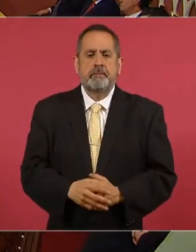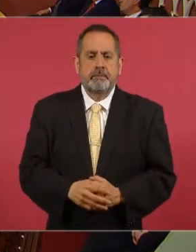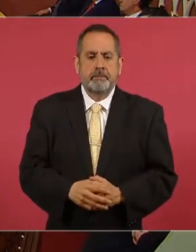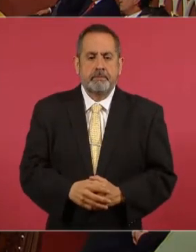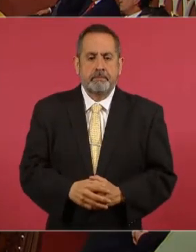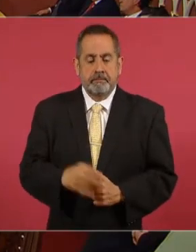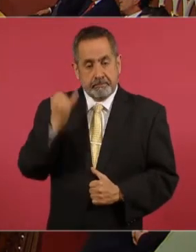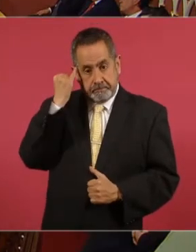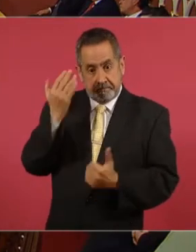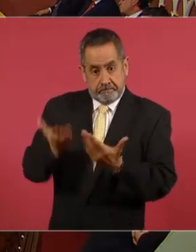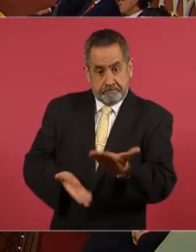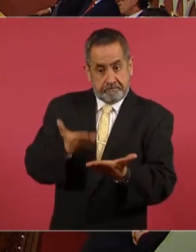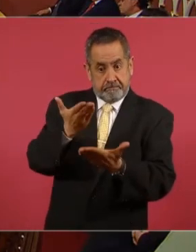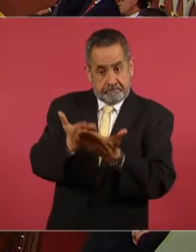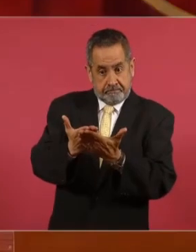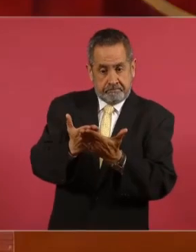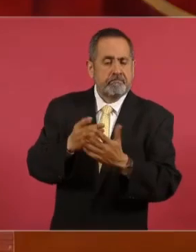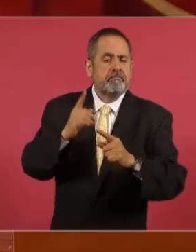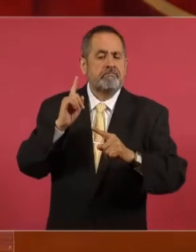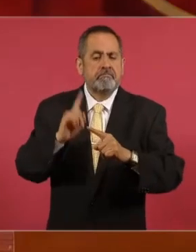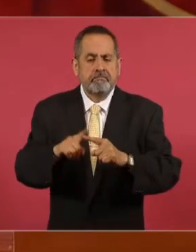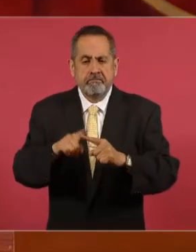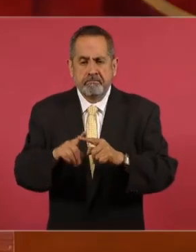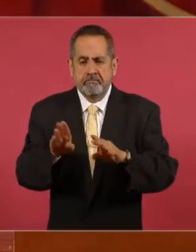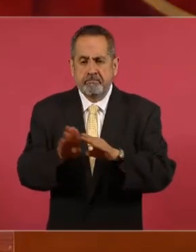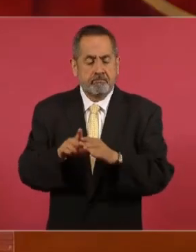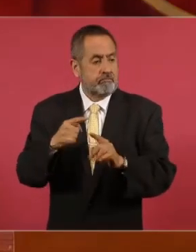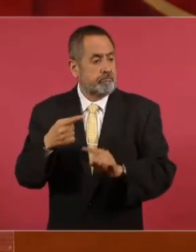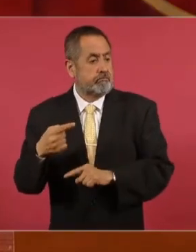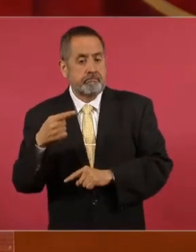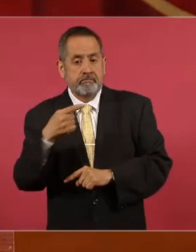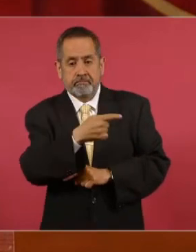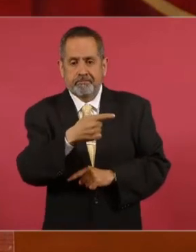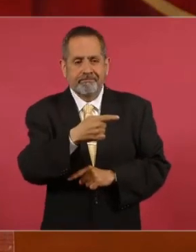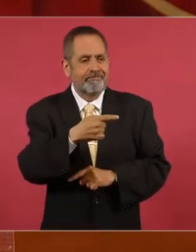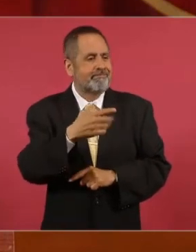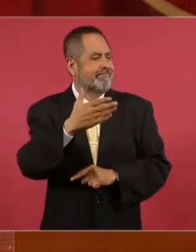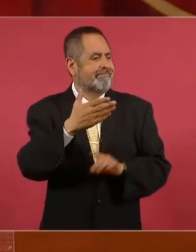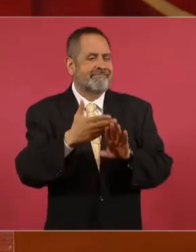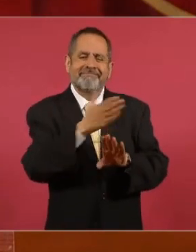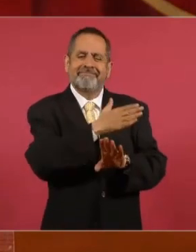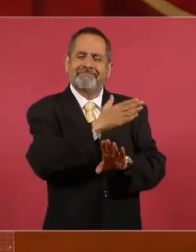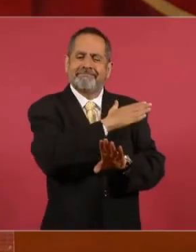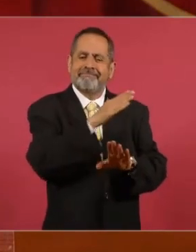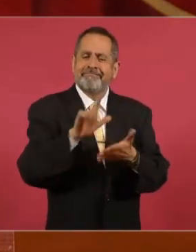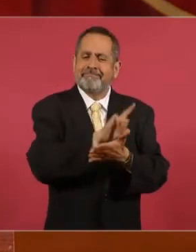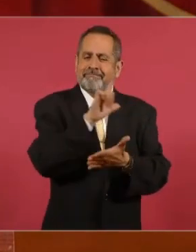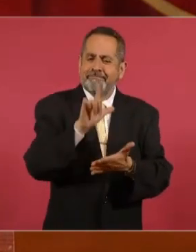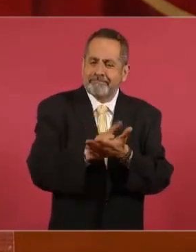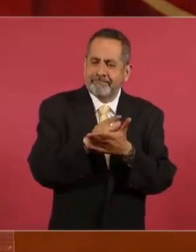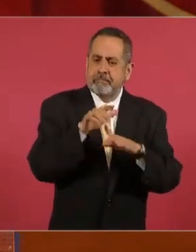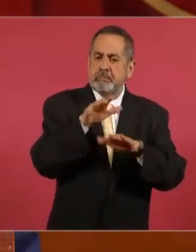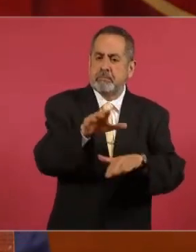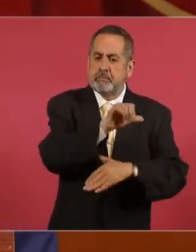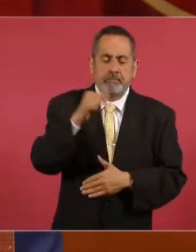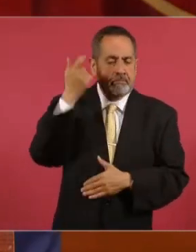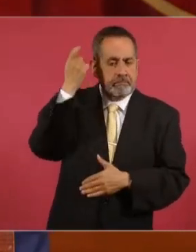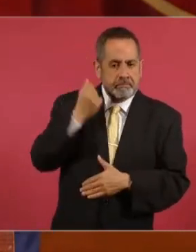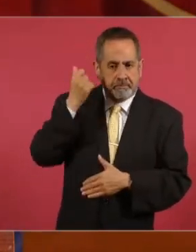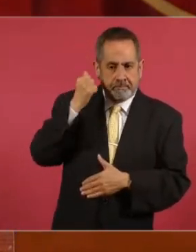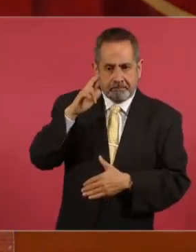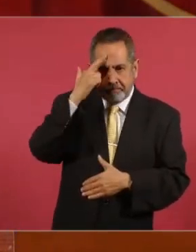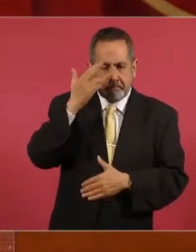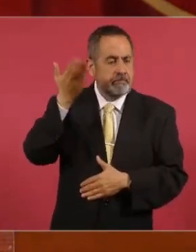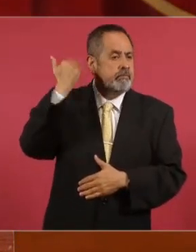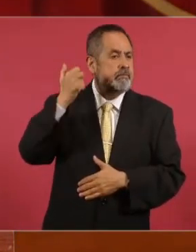Se propone revertir las reformas de pensiones, tanto la aprobada durante el gobierno